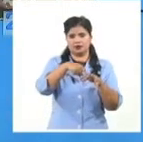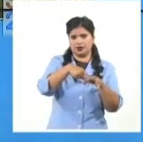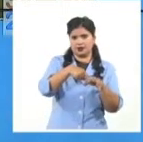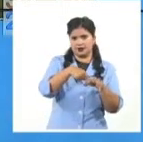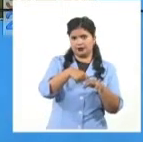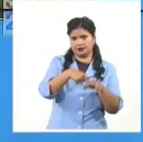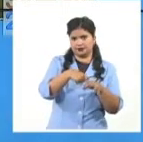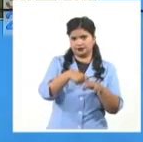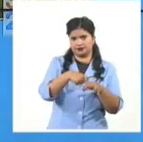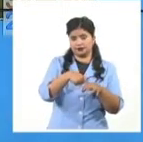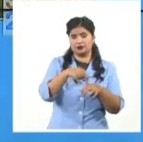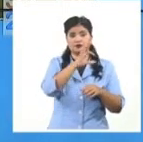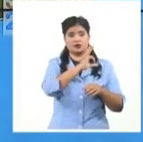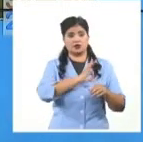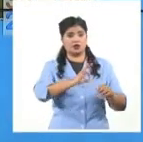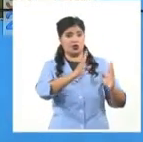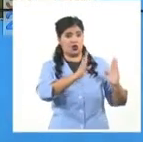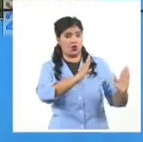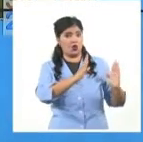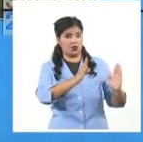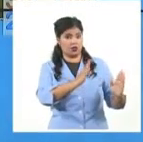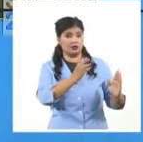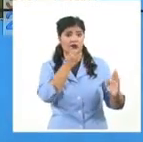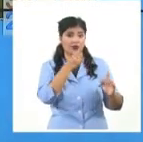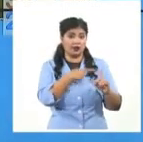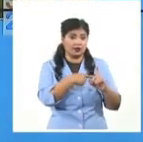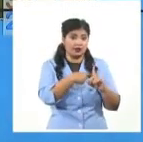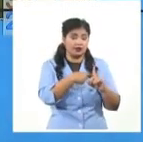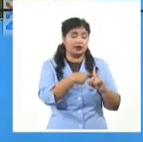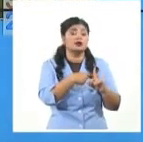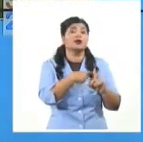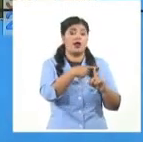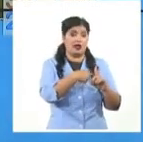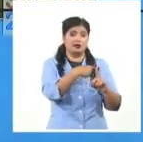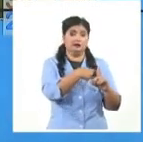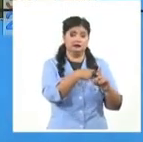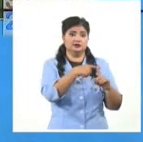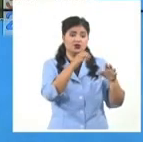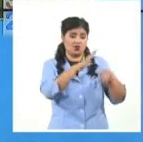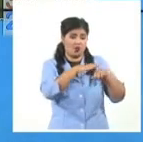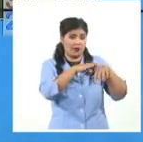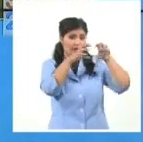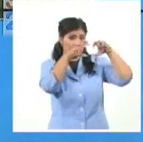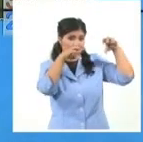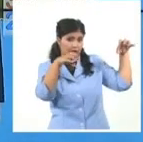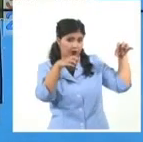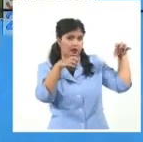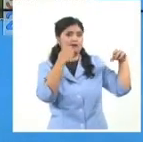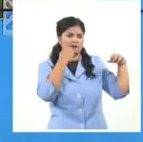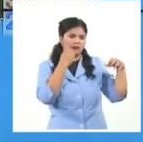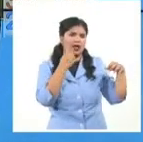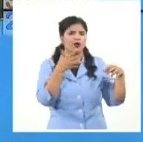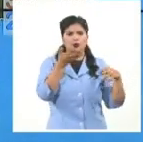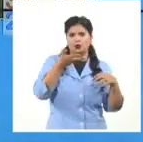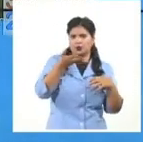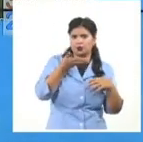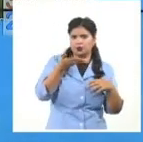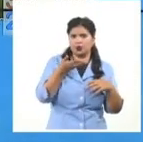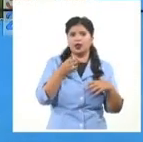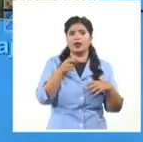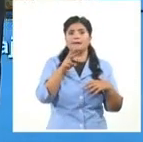también, y en el oriente del país pudieran ser un poco más frescas debido al nublado y la lluvia, con valores desde 24 hasta